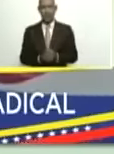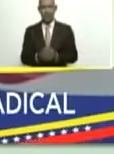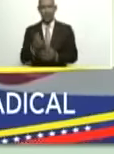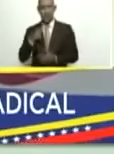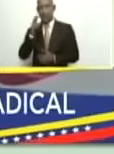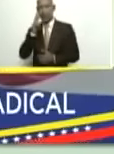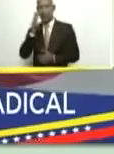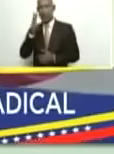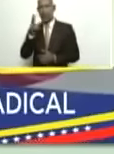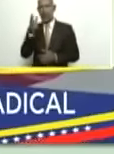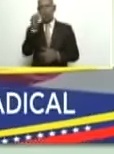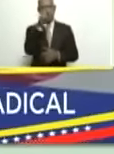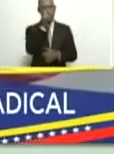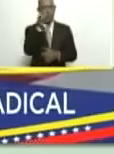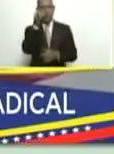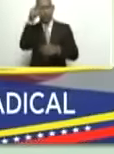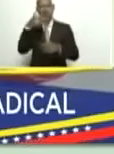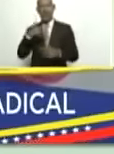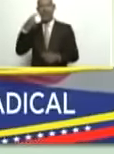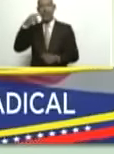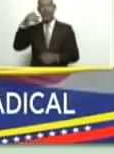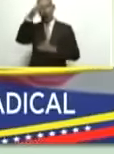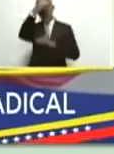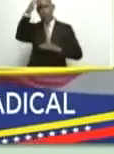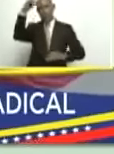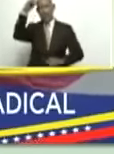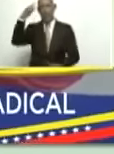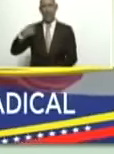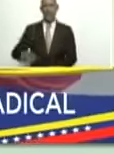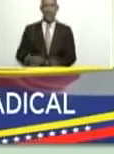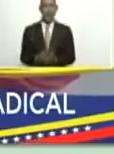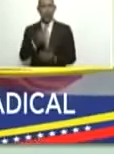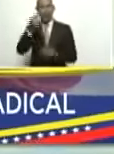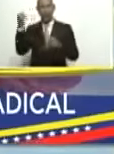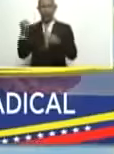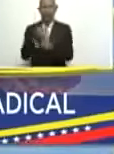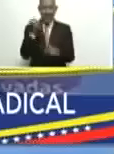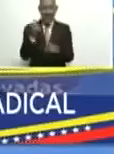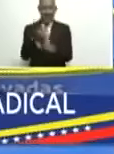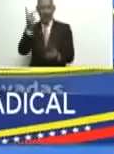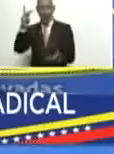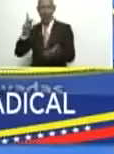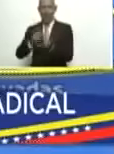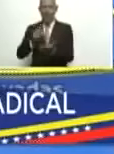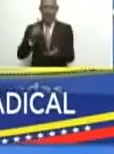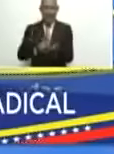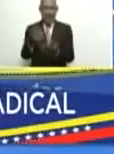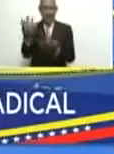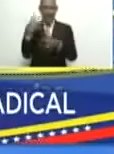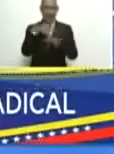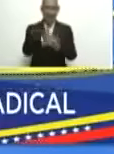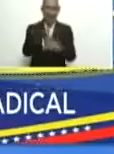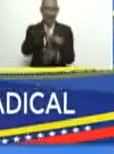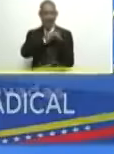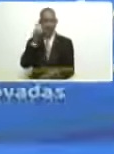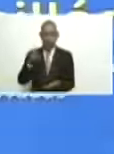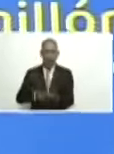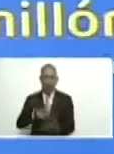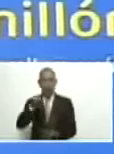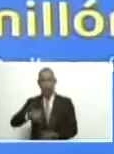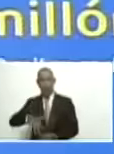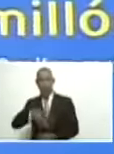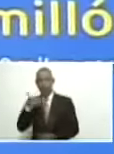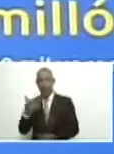el camarógrafo la tome completa. Resultado de una gestión participativa e integrada. Hoy